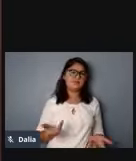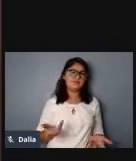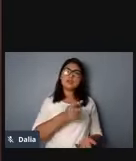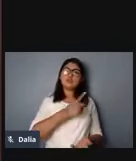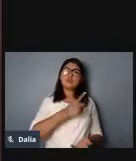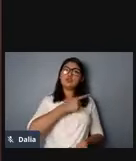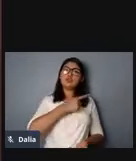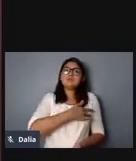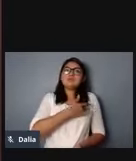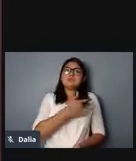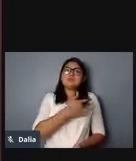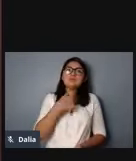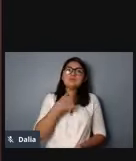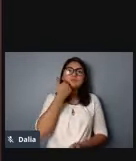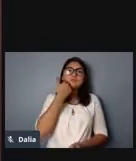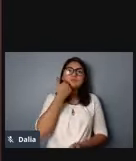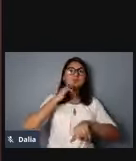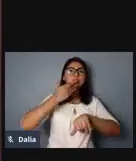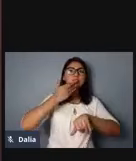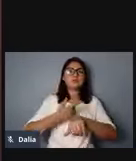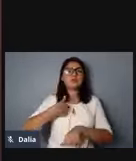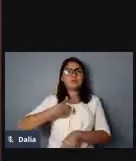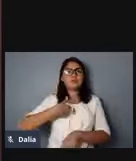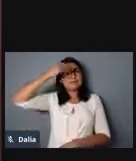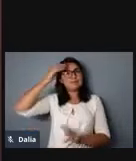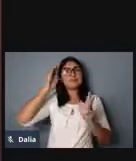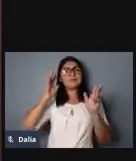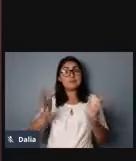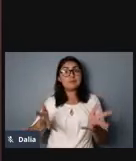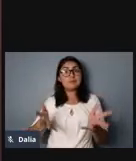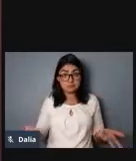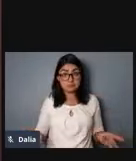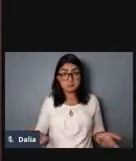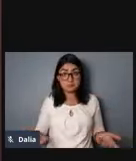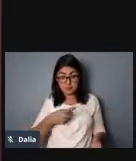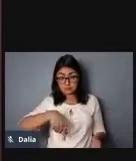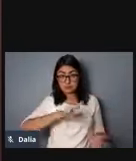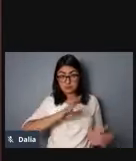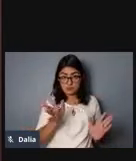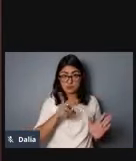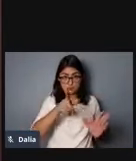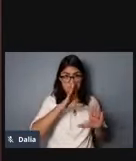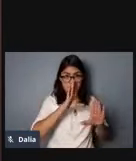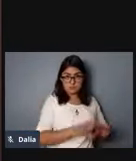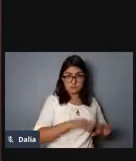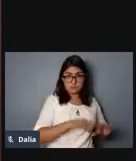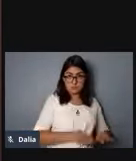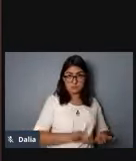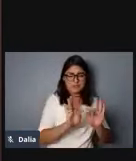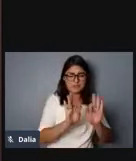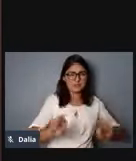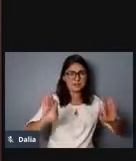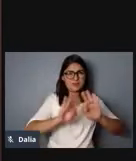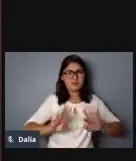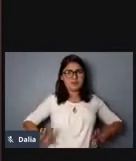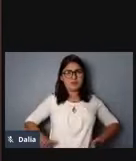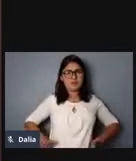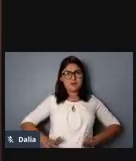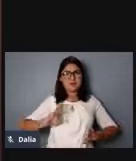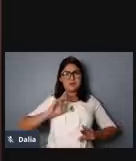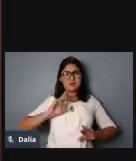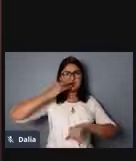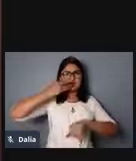de atender el valor de la responsabilidad previo. Estamos a muy buen tiempo,